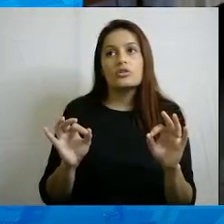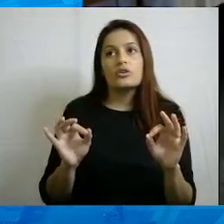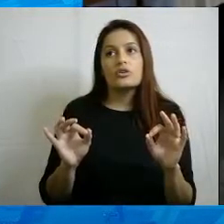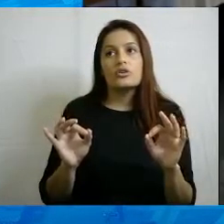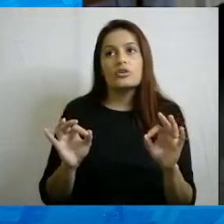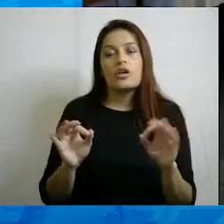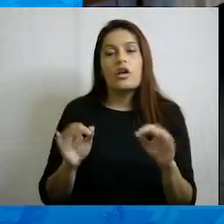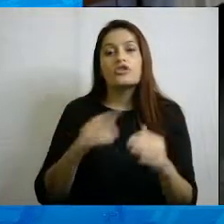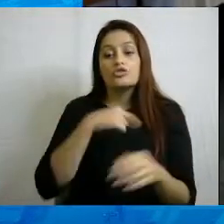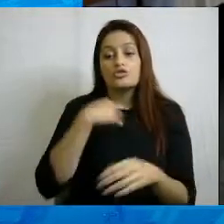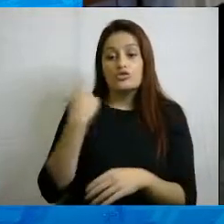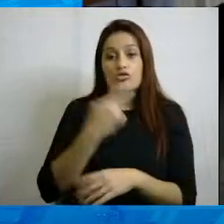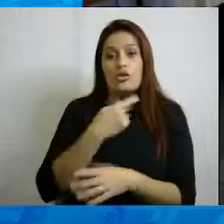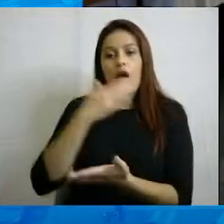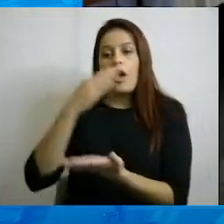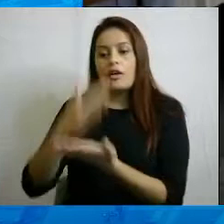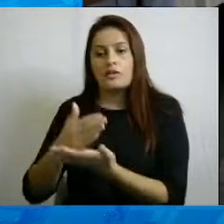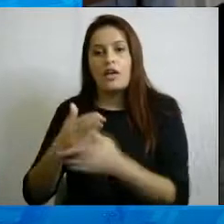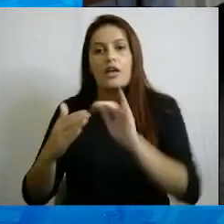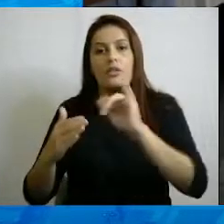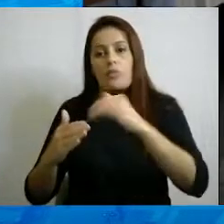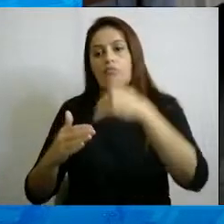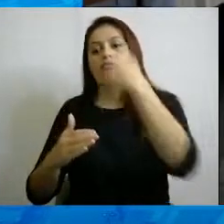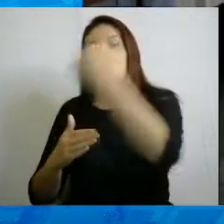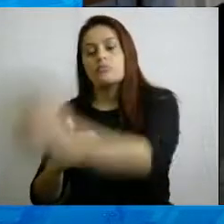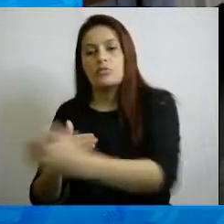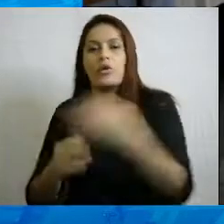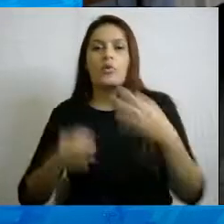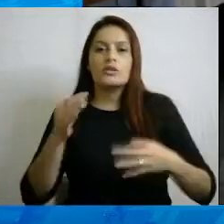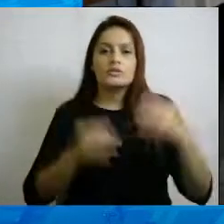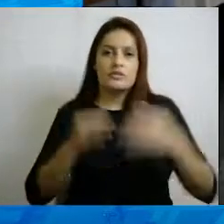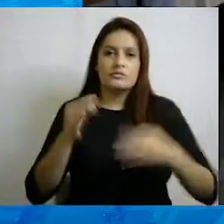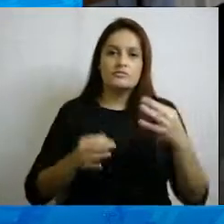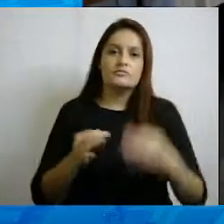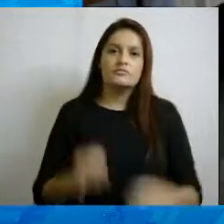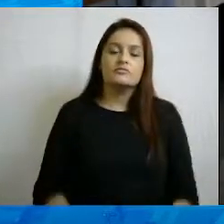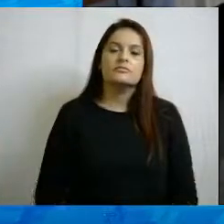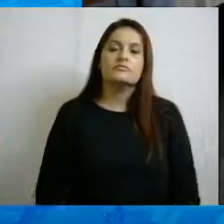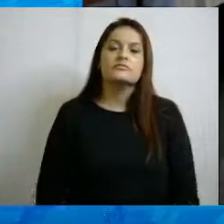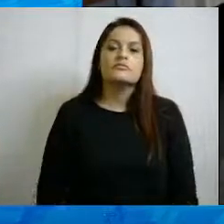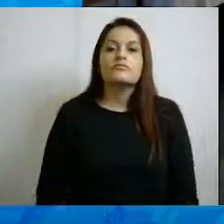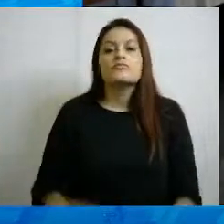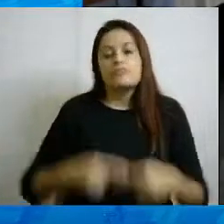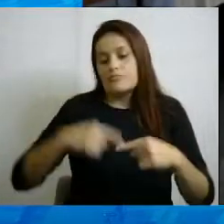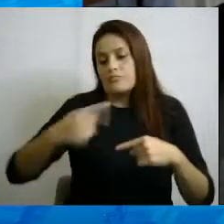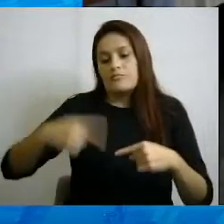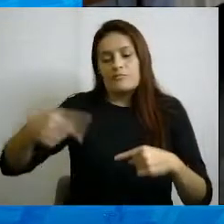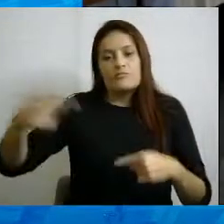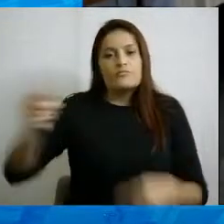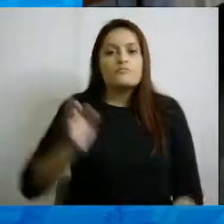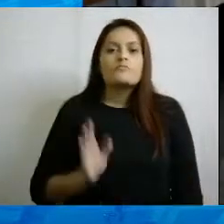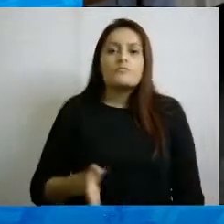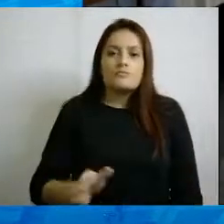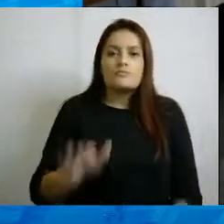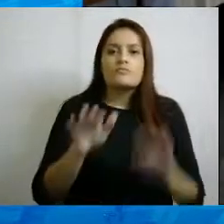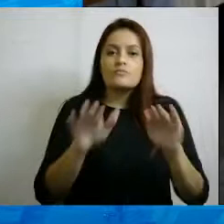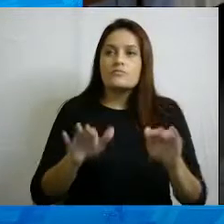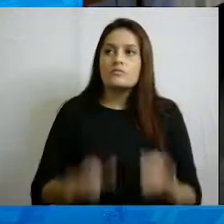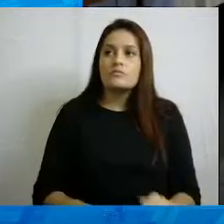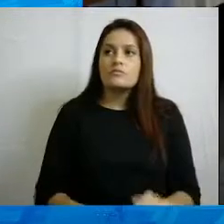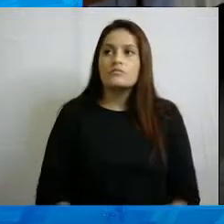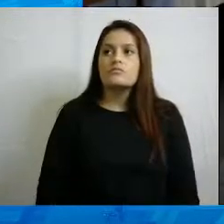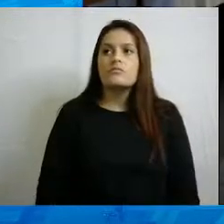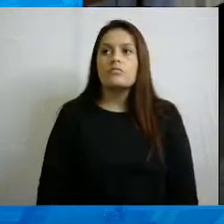nosotros, posteriormente a lo mejor asistencia judicial. Pero vamos a seguir teniendo este tipo de problemáticas si no la enfrentamos. Yo creo